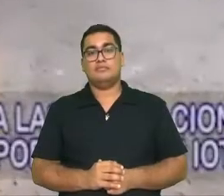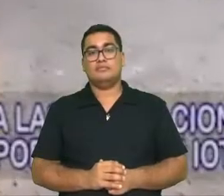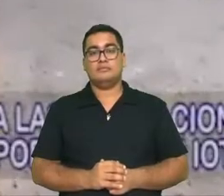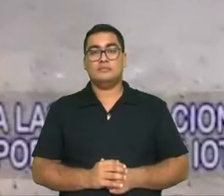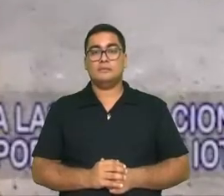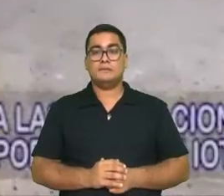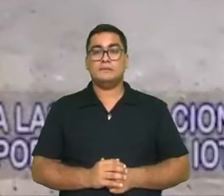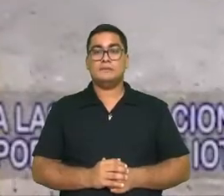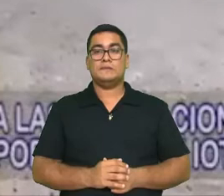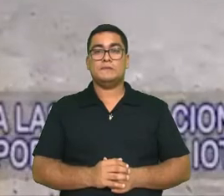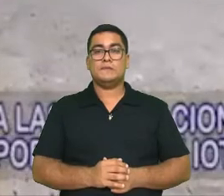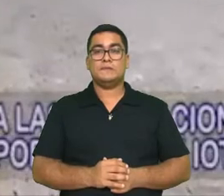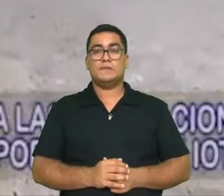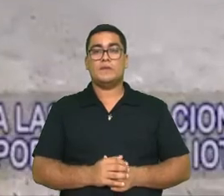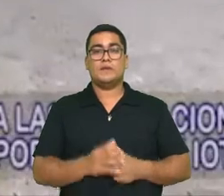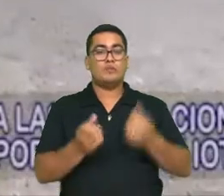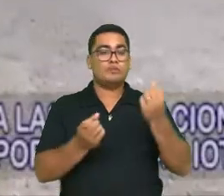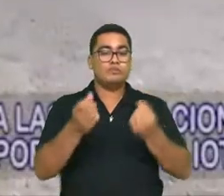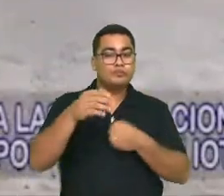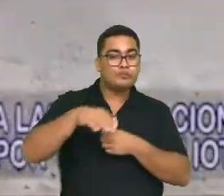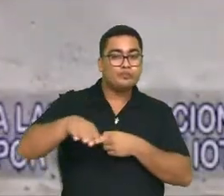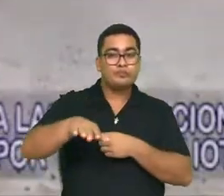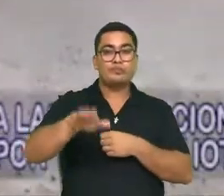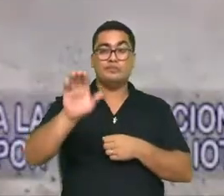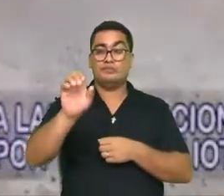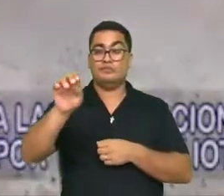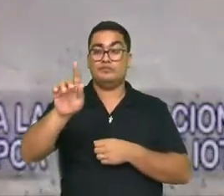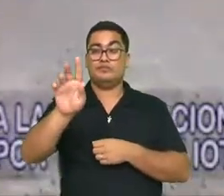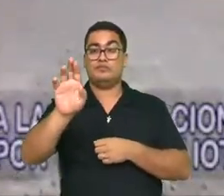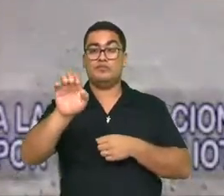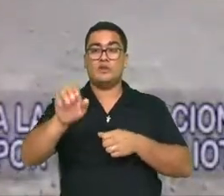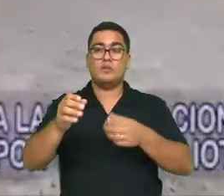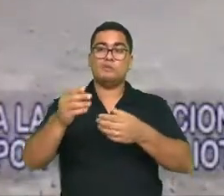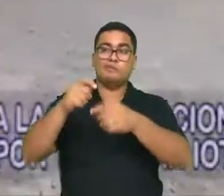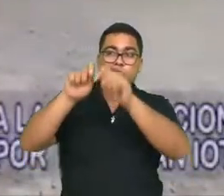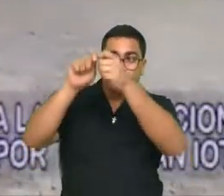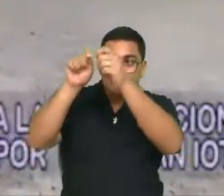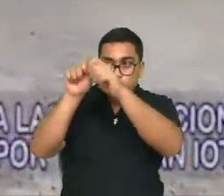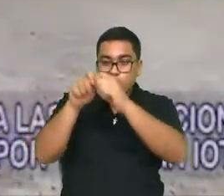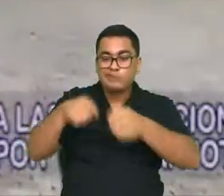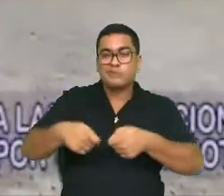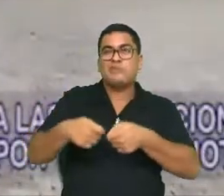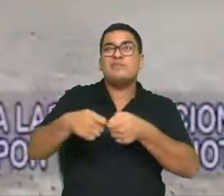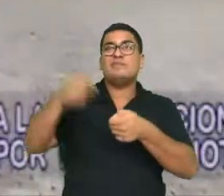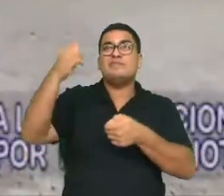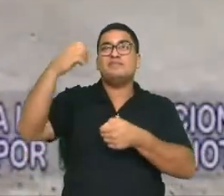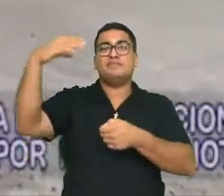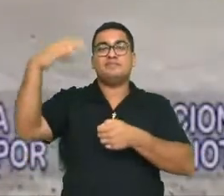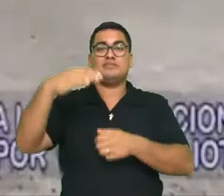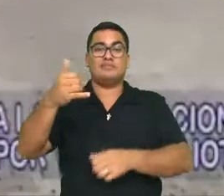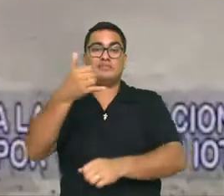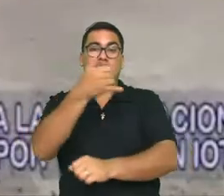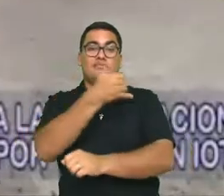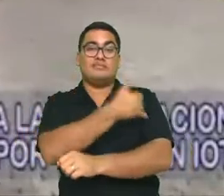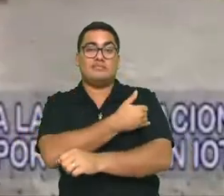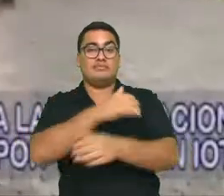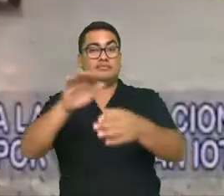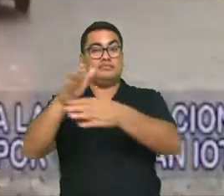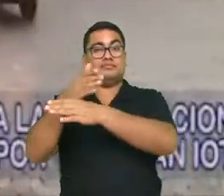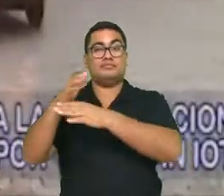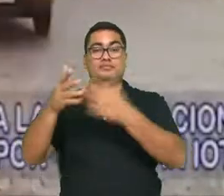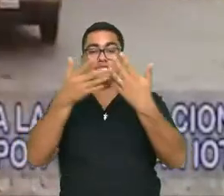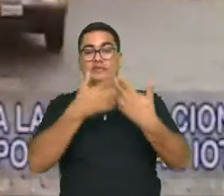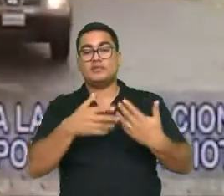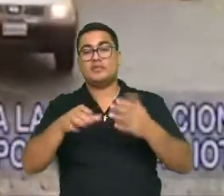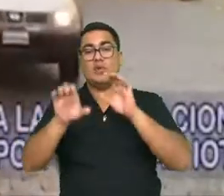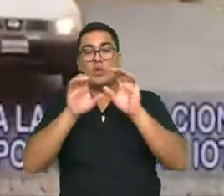Las cuadrillas de Enatrel trabajan arduamente en el restablecimiento del servicio de energía a hospitales, sistemas de comunicaciones y sistemas de